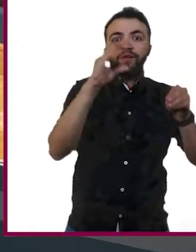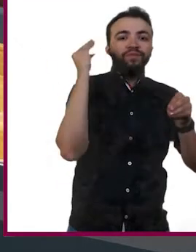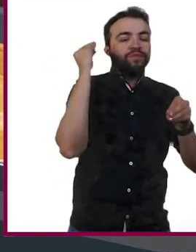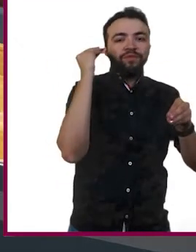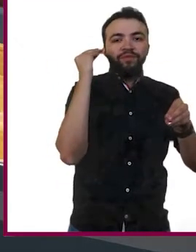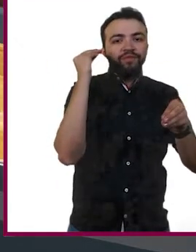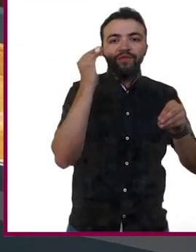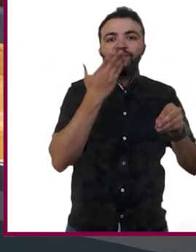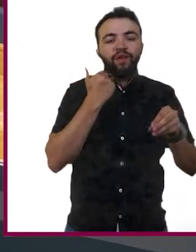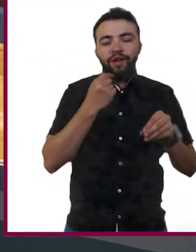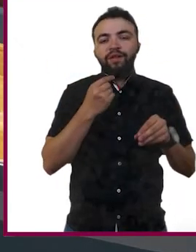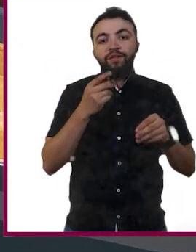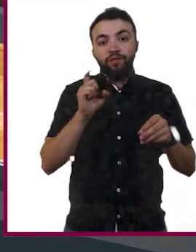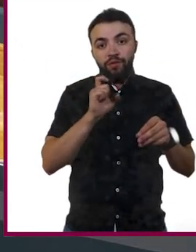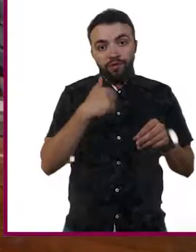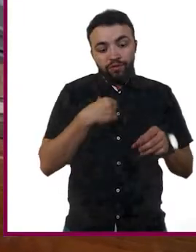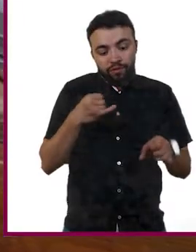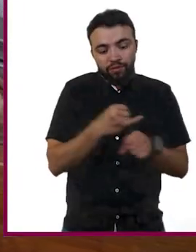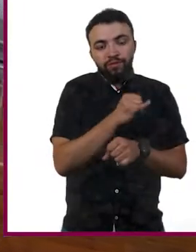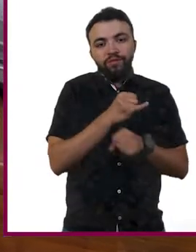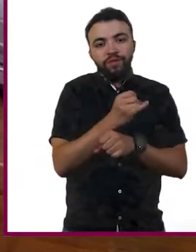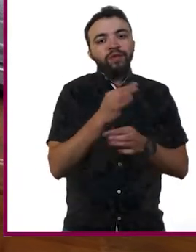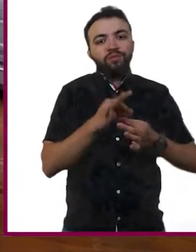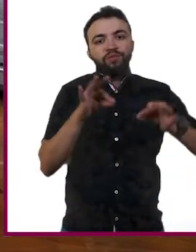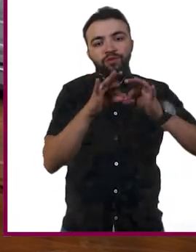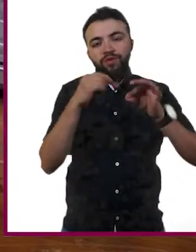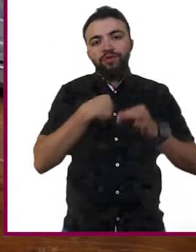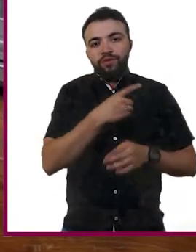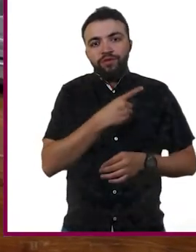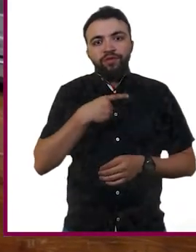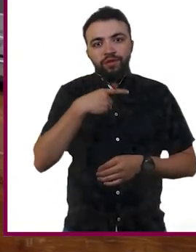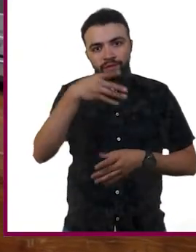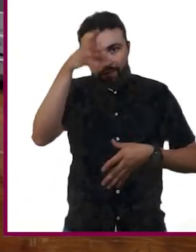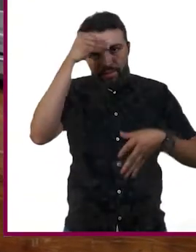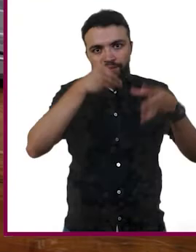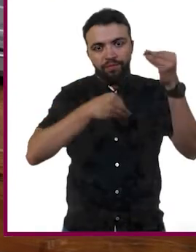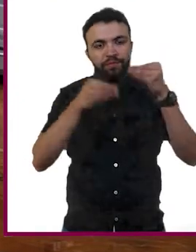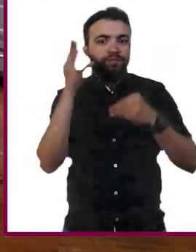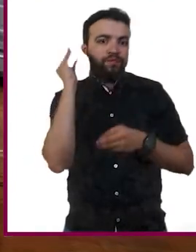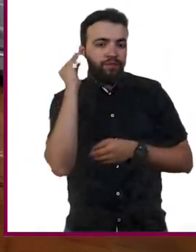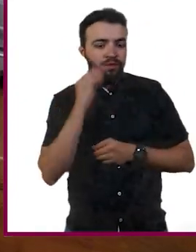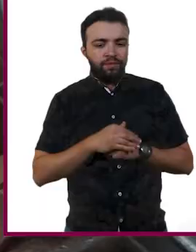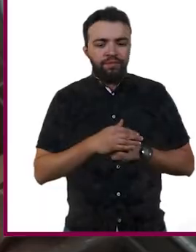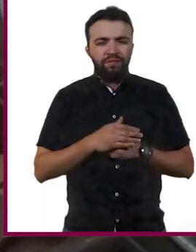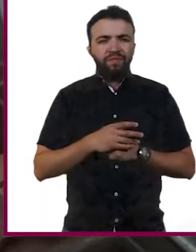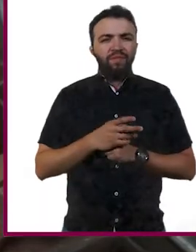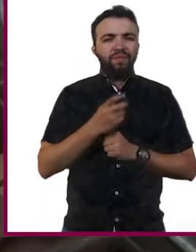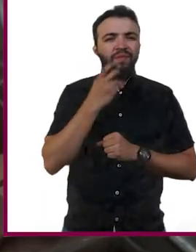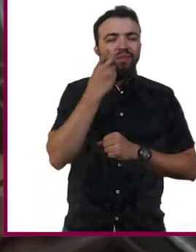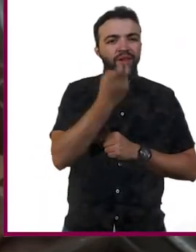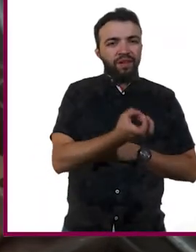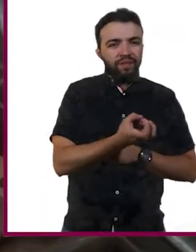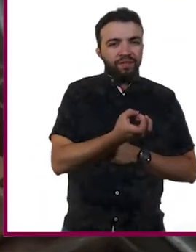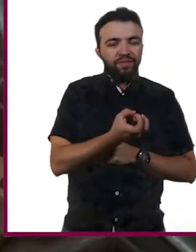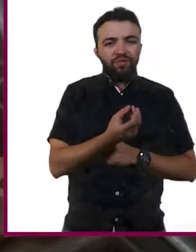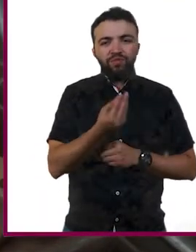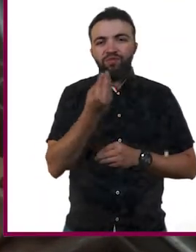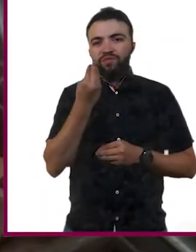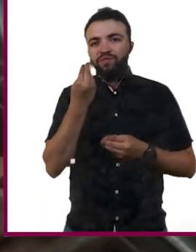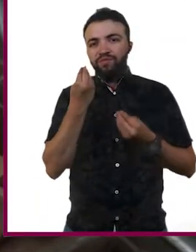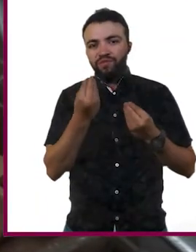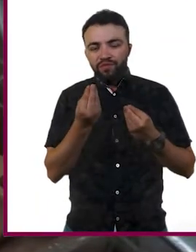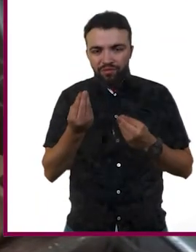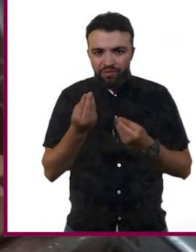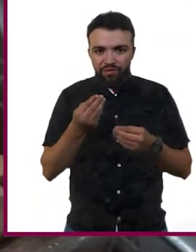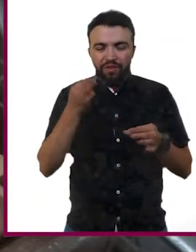es importante saber de música. ¿Y cómo se aprende este oficio? Es un oficio de mucha